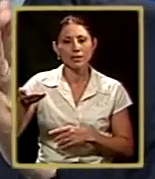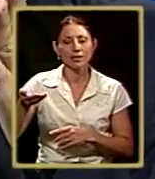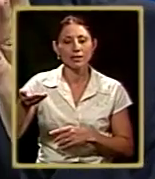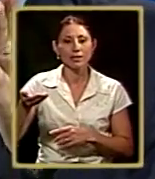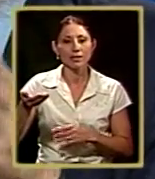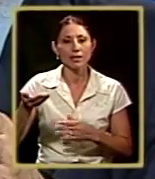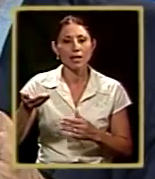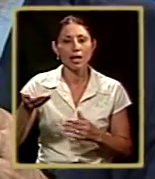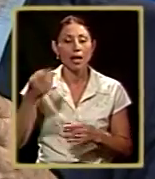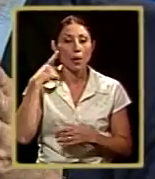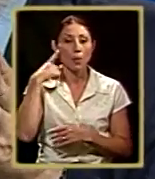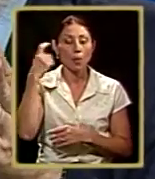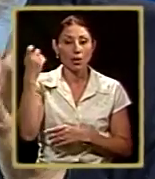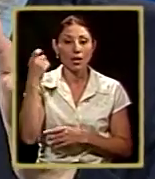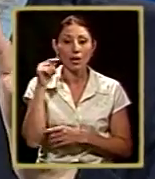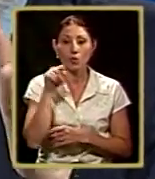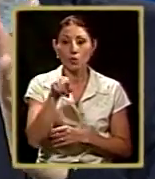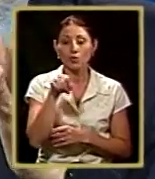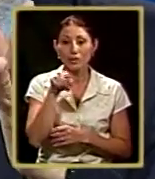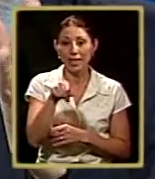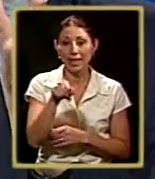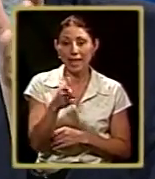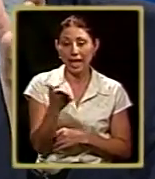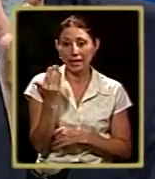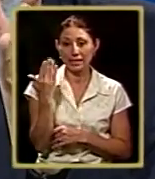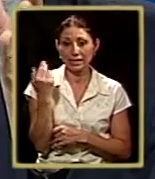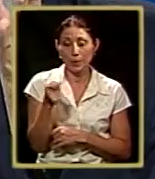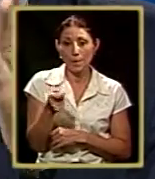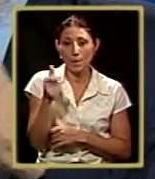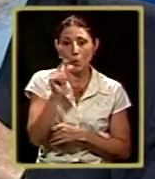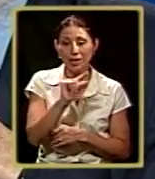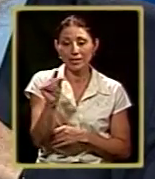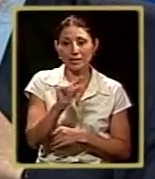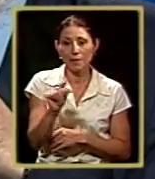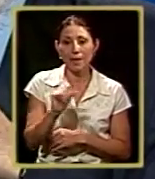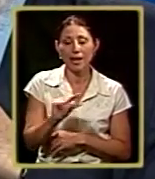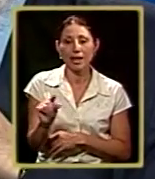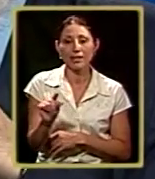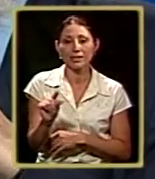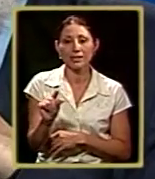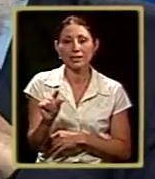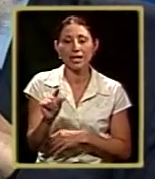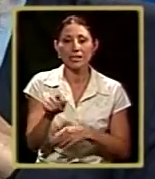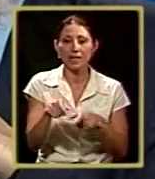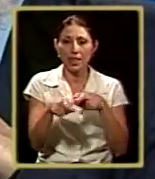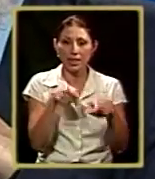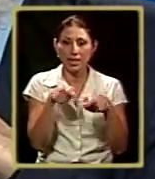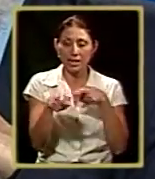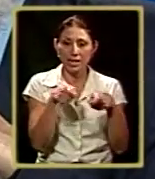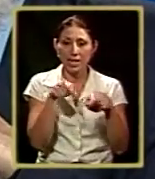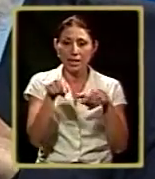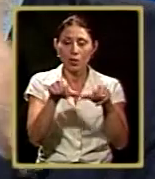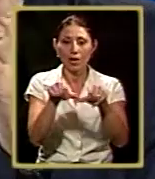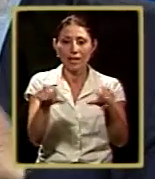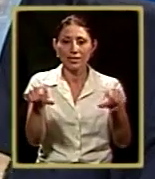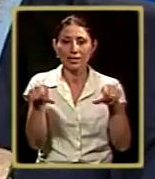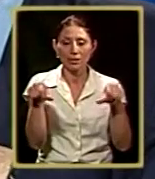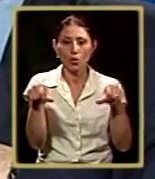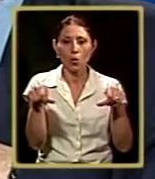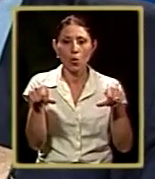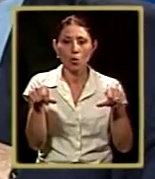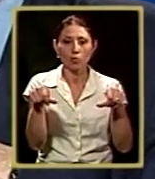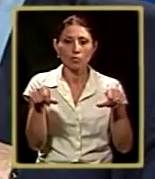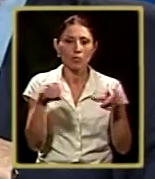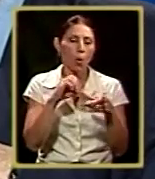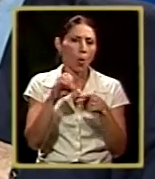porque usted hace pocas semanas está dirigiendo la sección, o meses